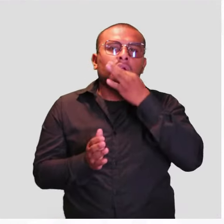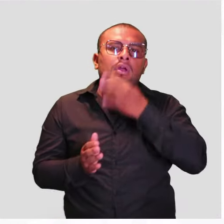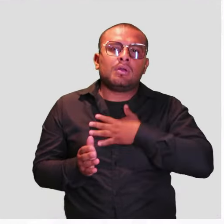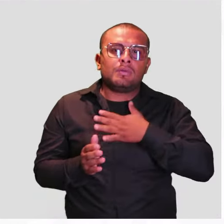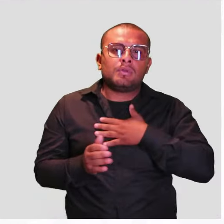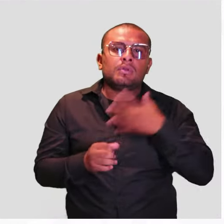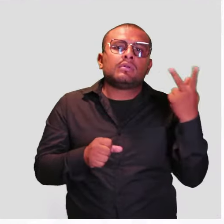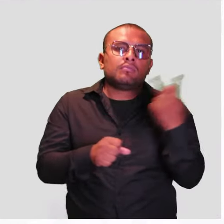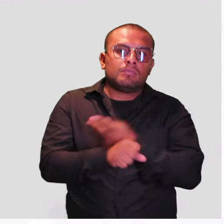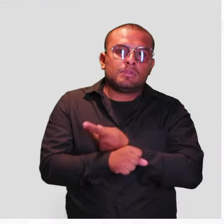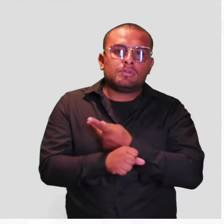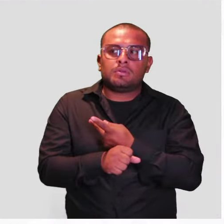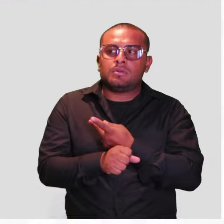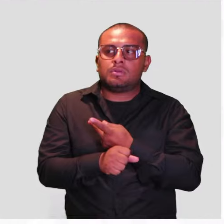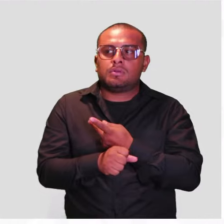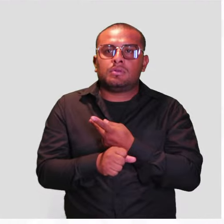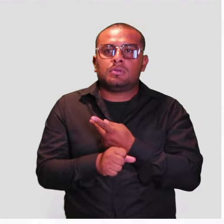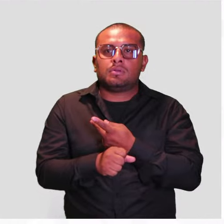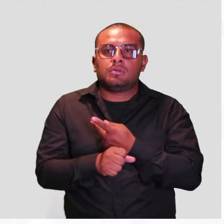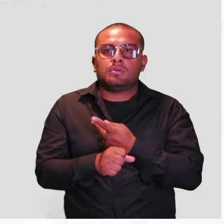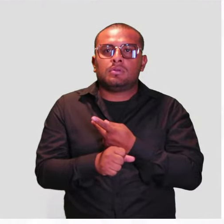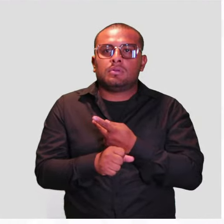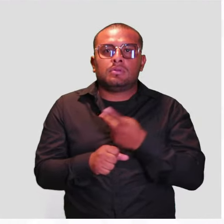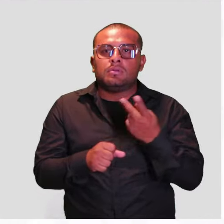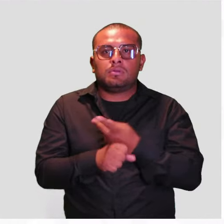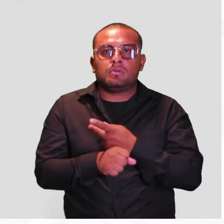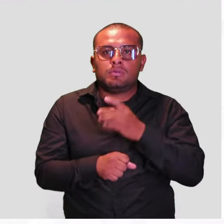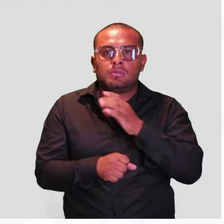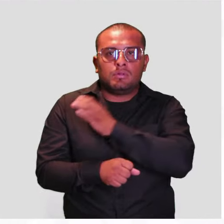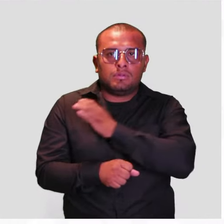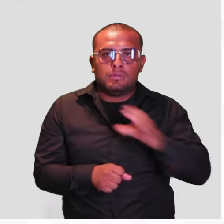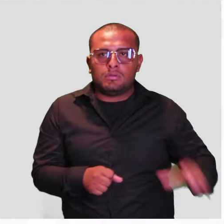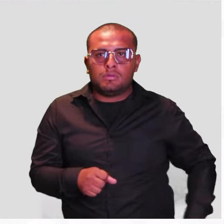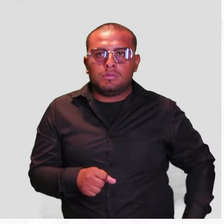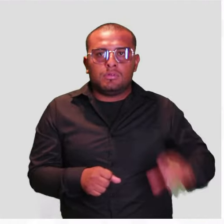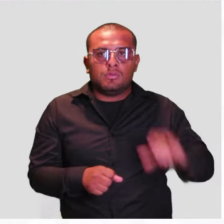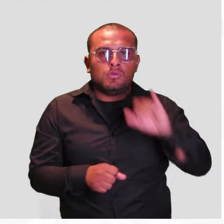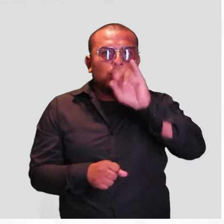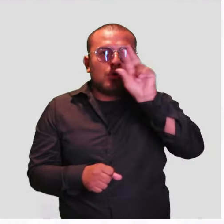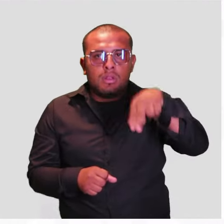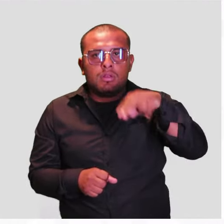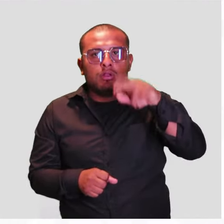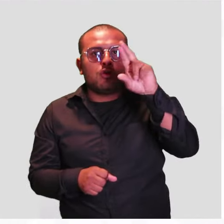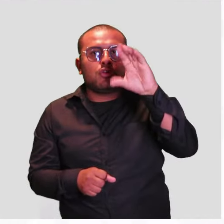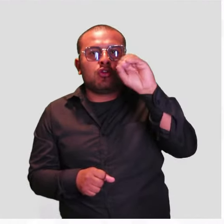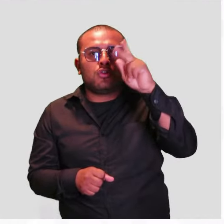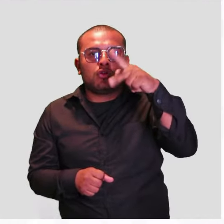informar exactamente cuál es el estatus del candidato Juan Roch de Querétaro. Seguro no lo estamos.